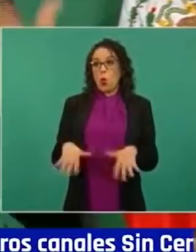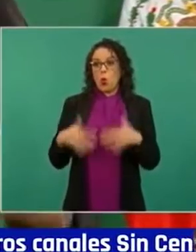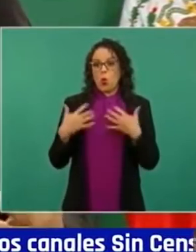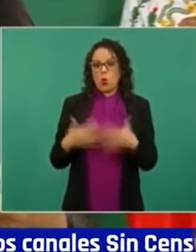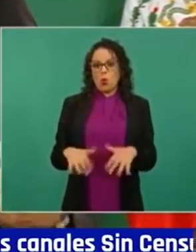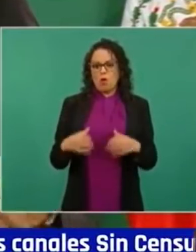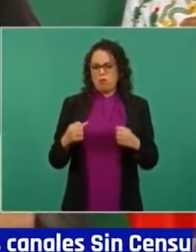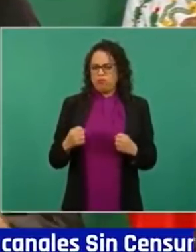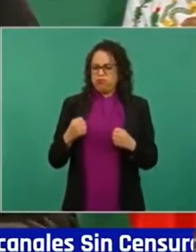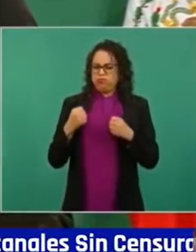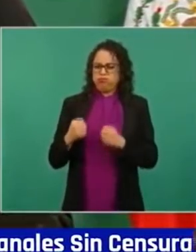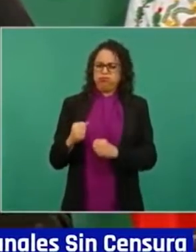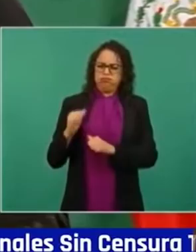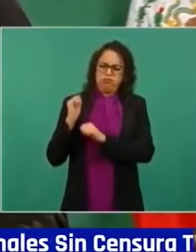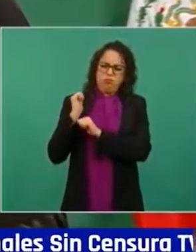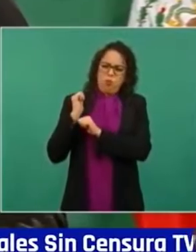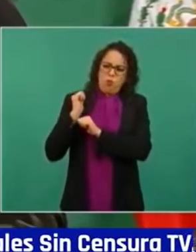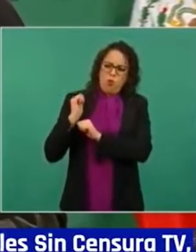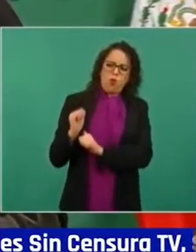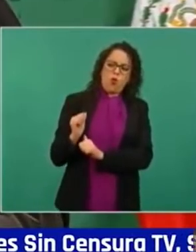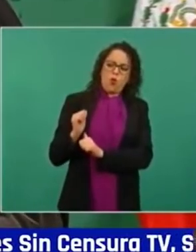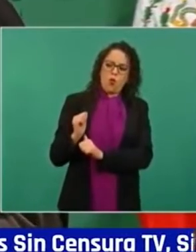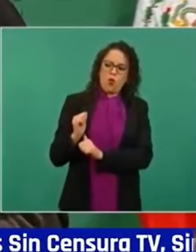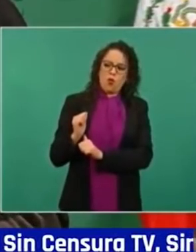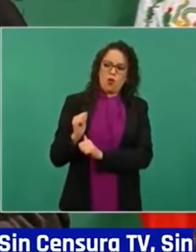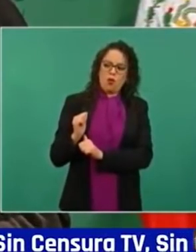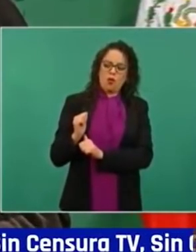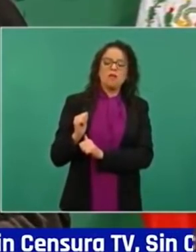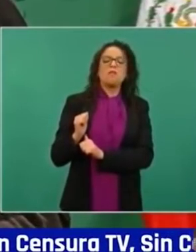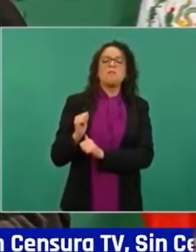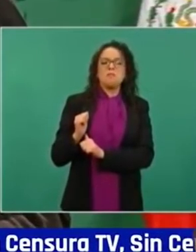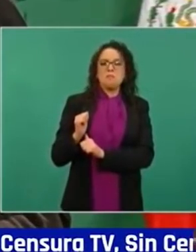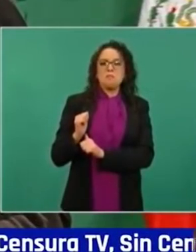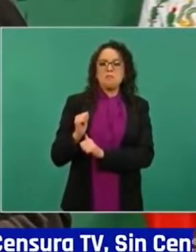hace un cuestionamiento a nosotros,